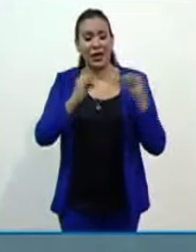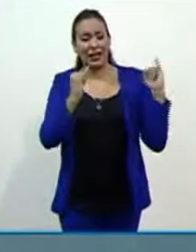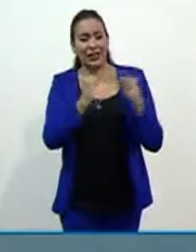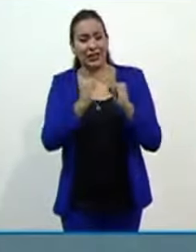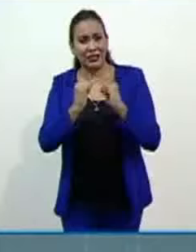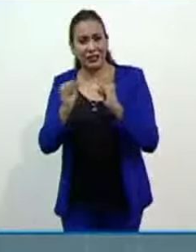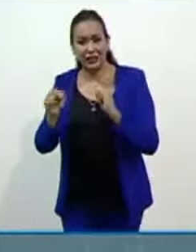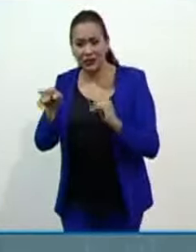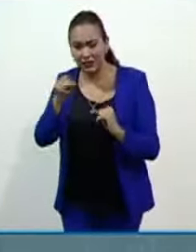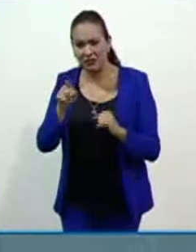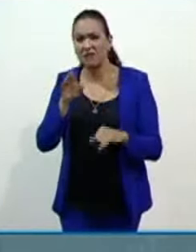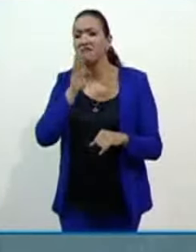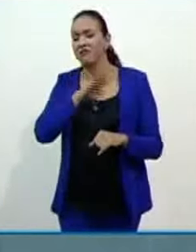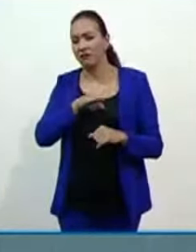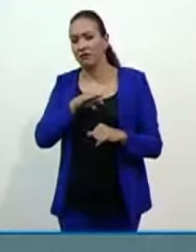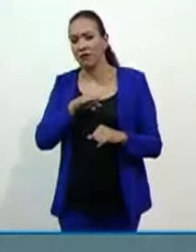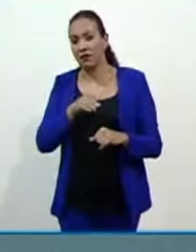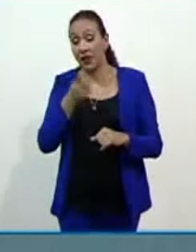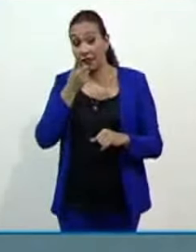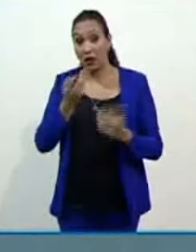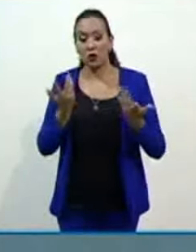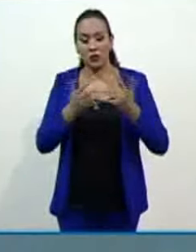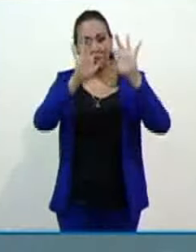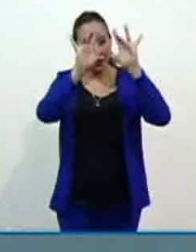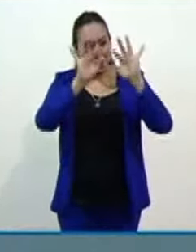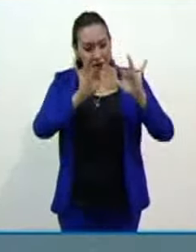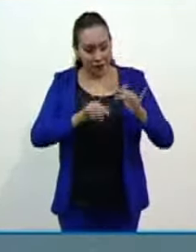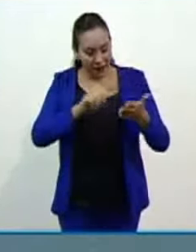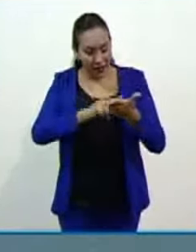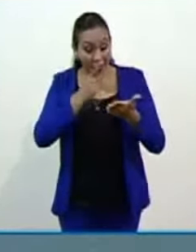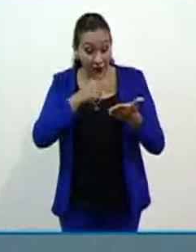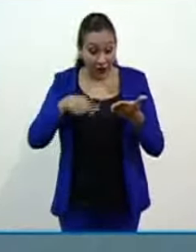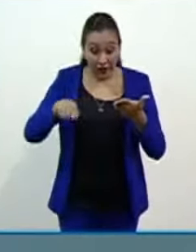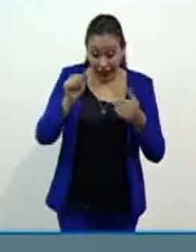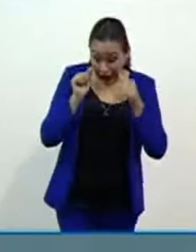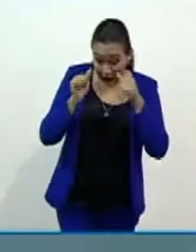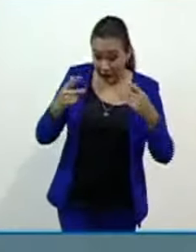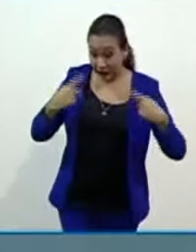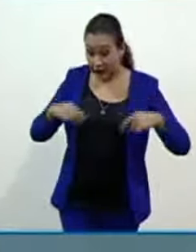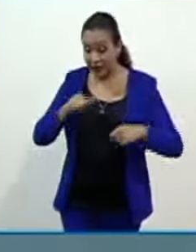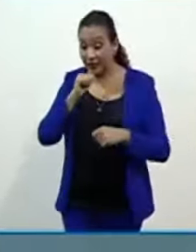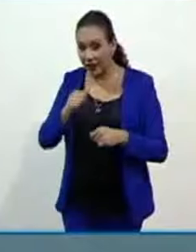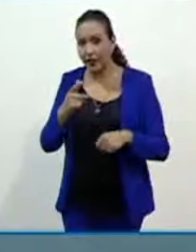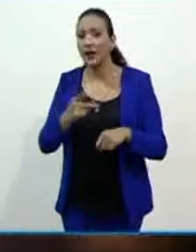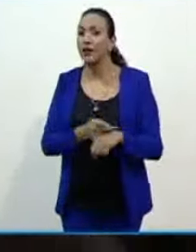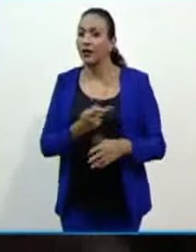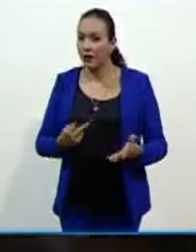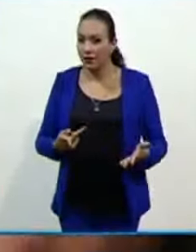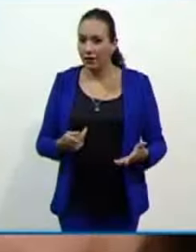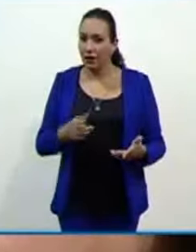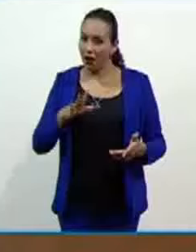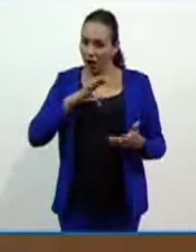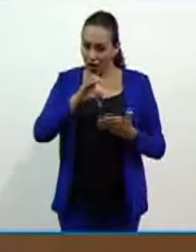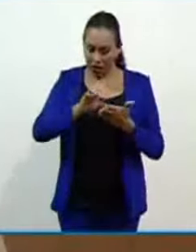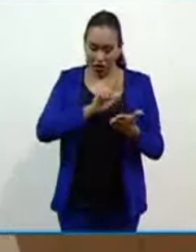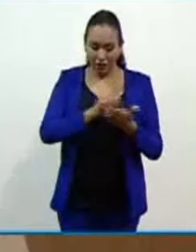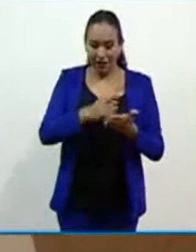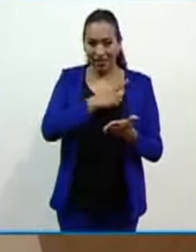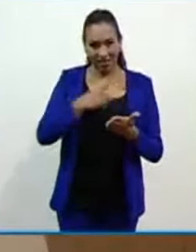judicial. Señaló que no atender las suspensiones no solo erosiona la regularidad constitucional y el